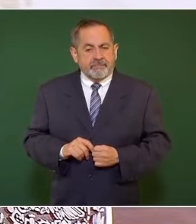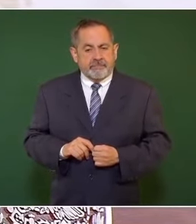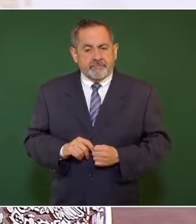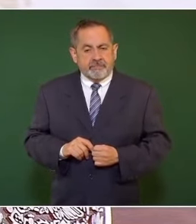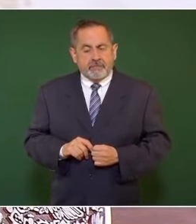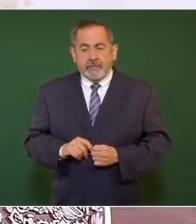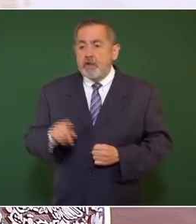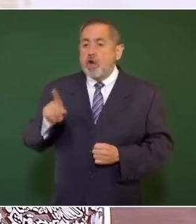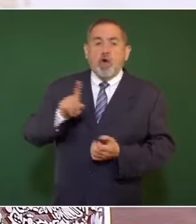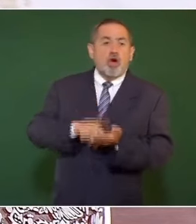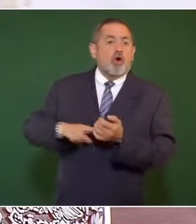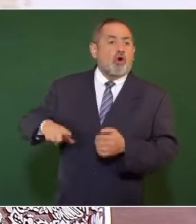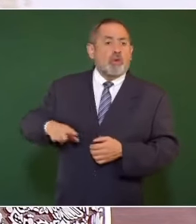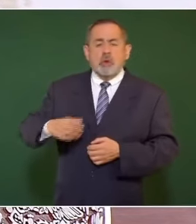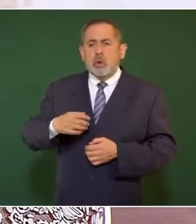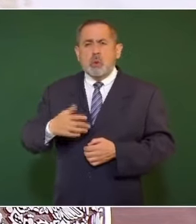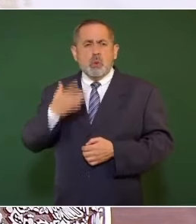con lujos,